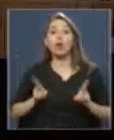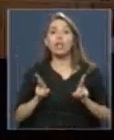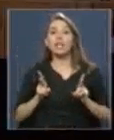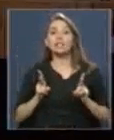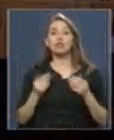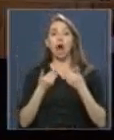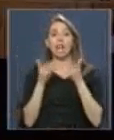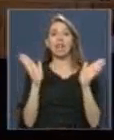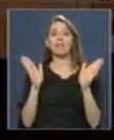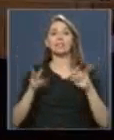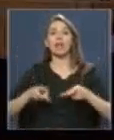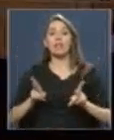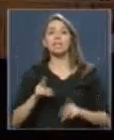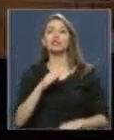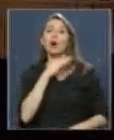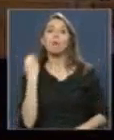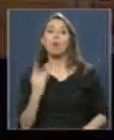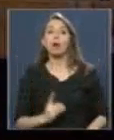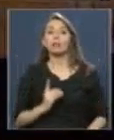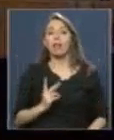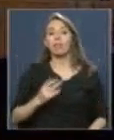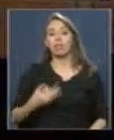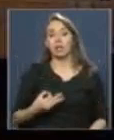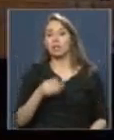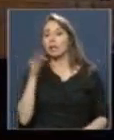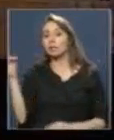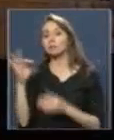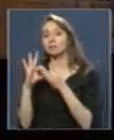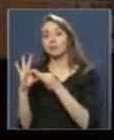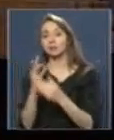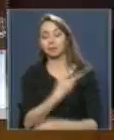libertad, el derecho a la muerte digna. Gracias, presidente.